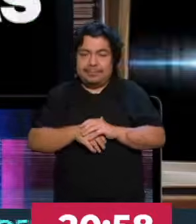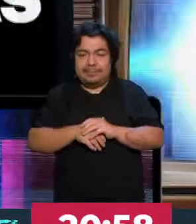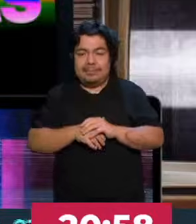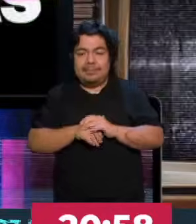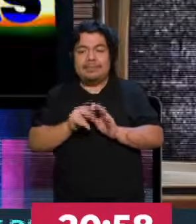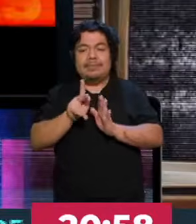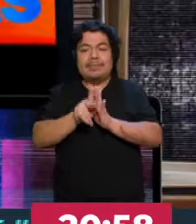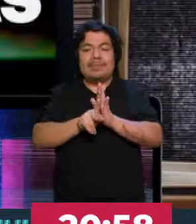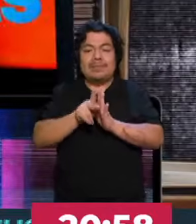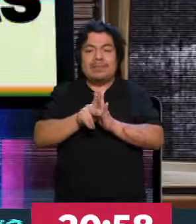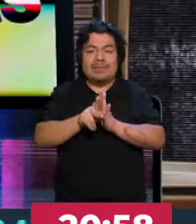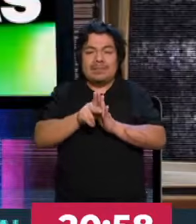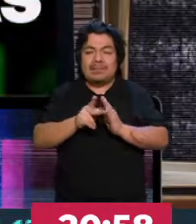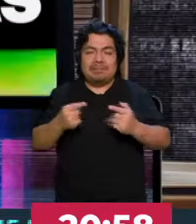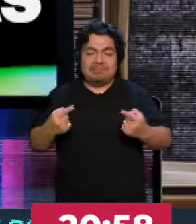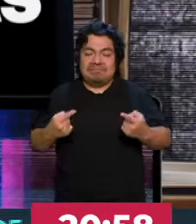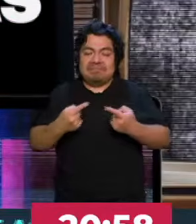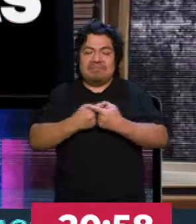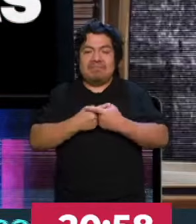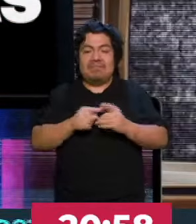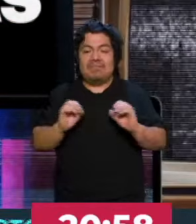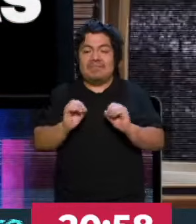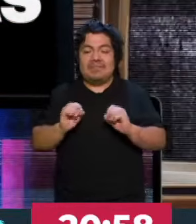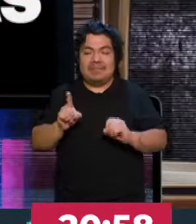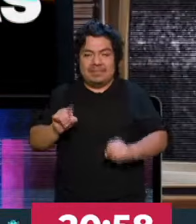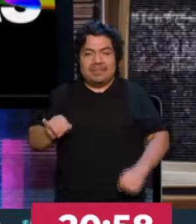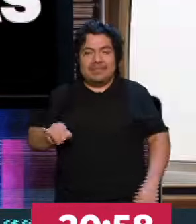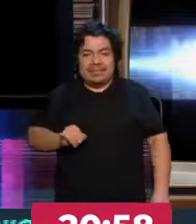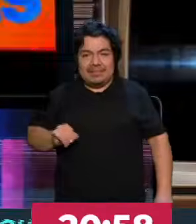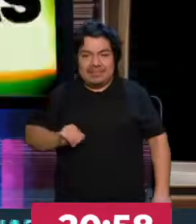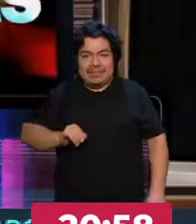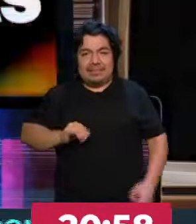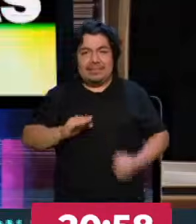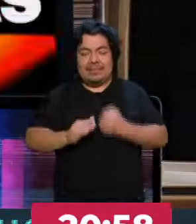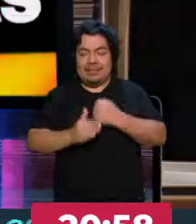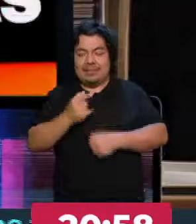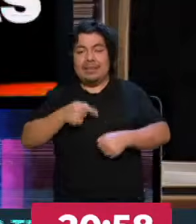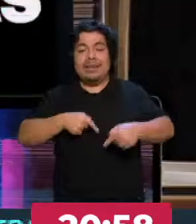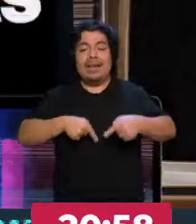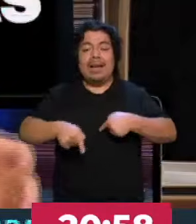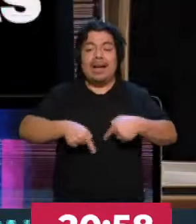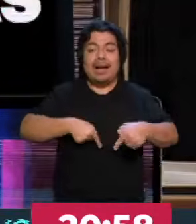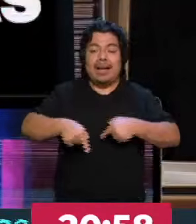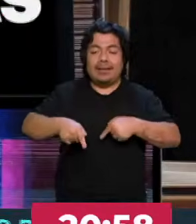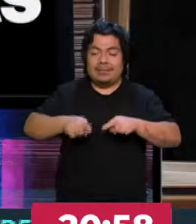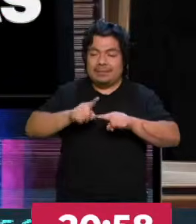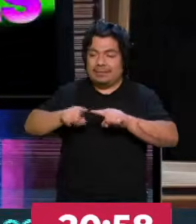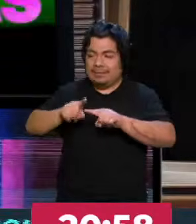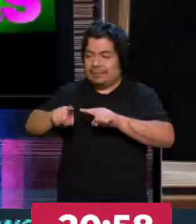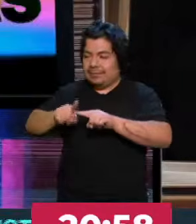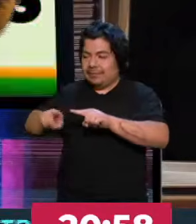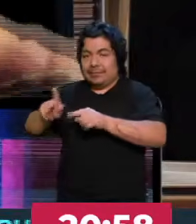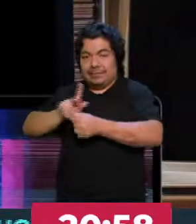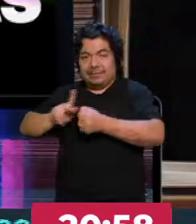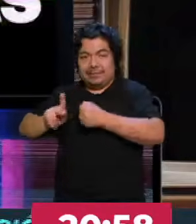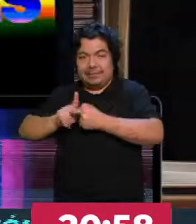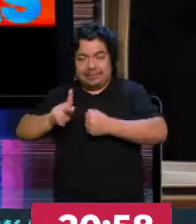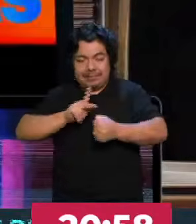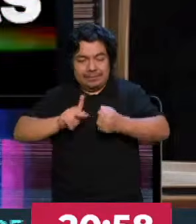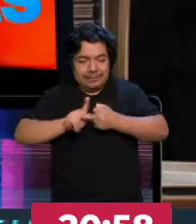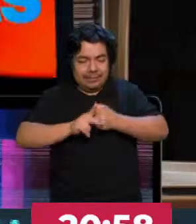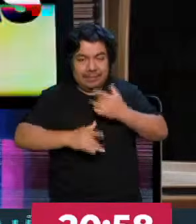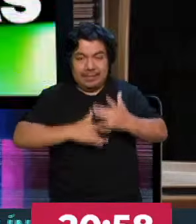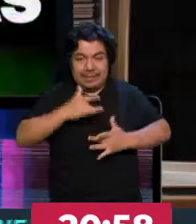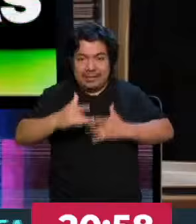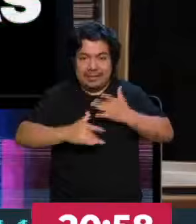La película no tiene nada que ver, pero eso es lo interesante, ¿no? Porque al final el fútbol en cada país lo están viviendo las personas de una